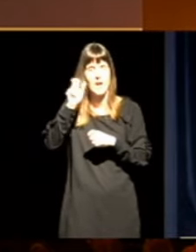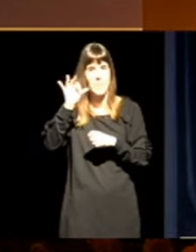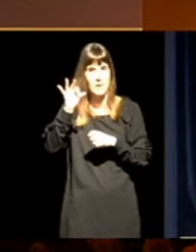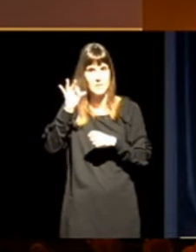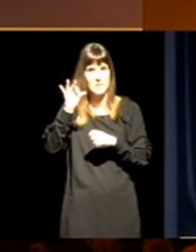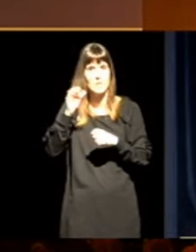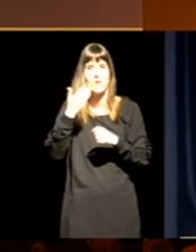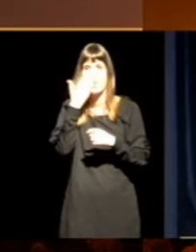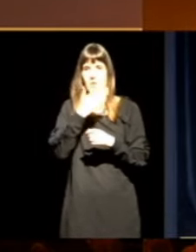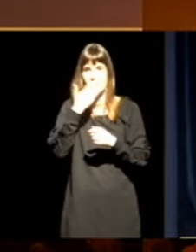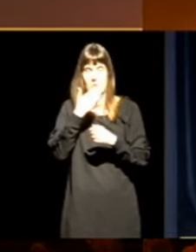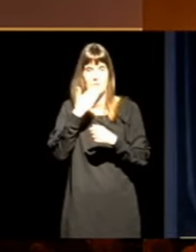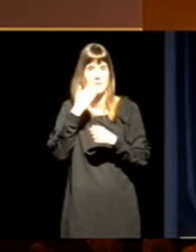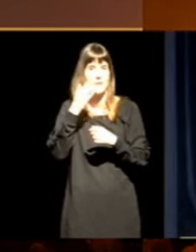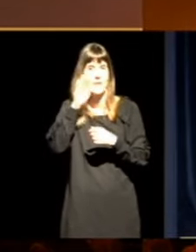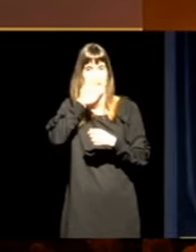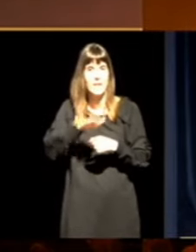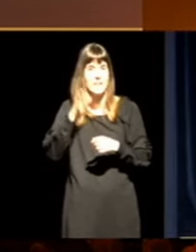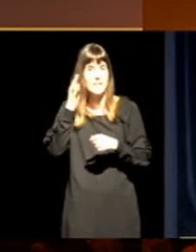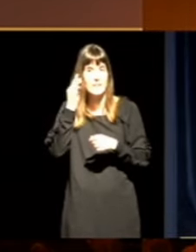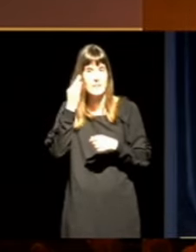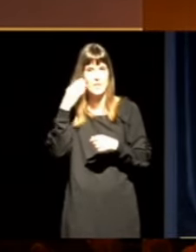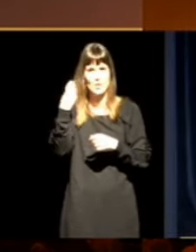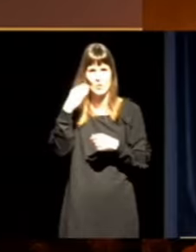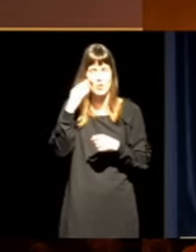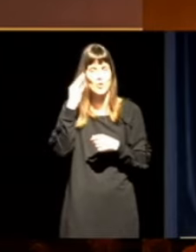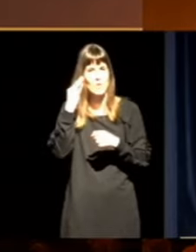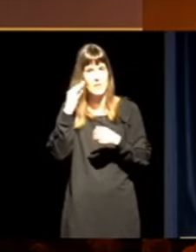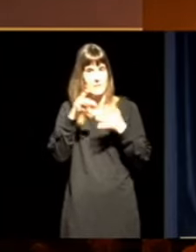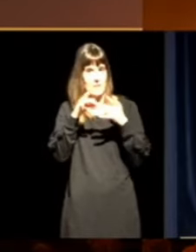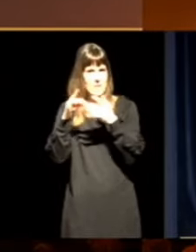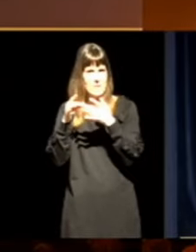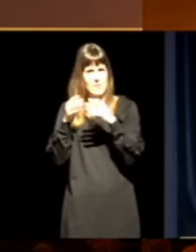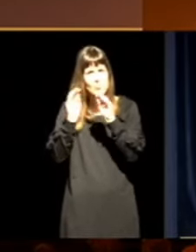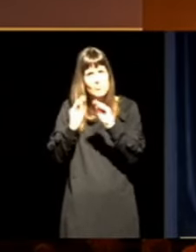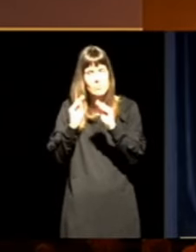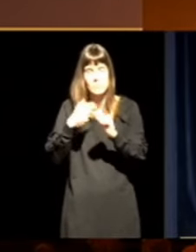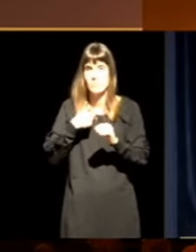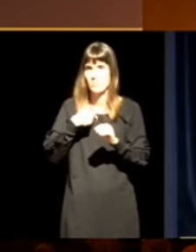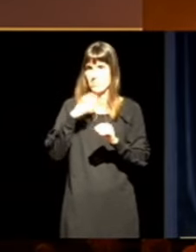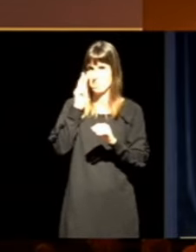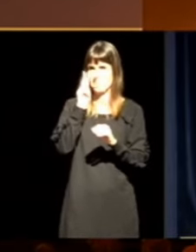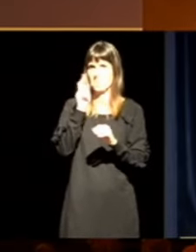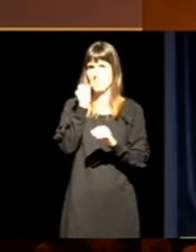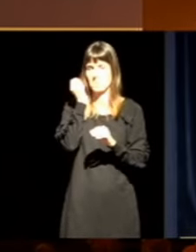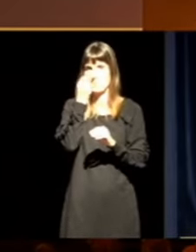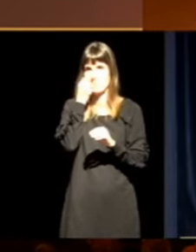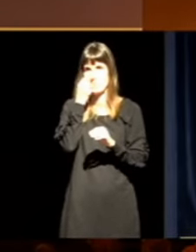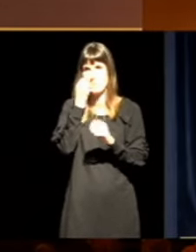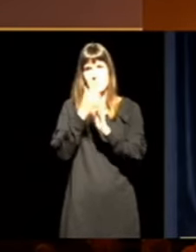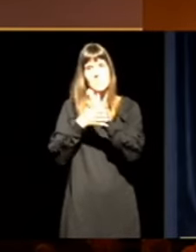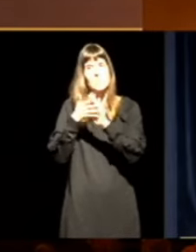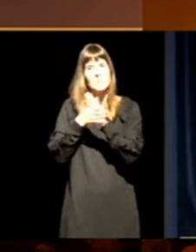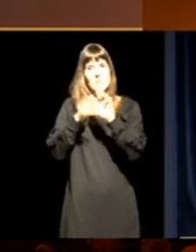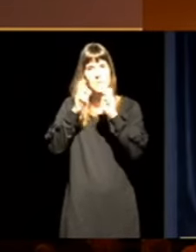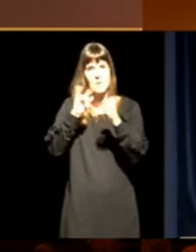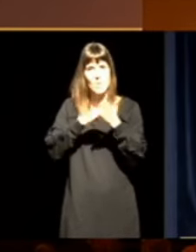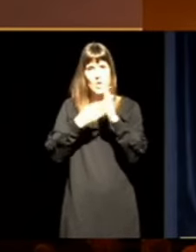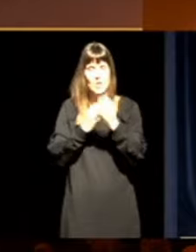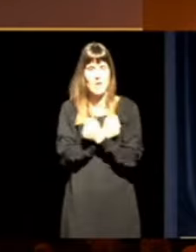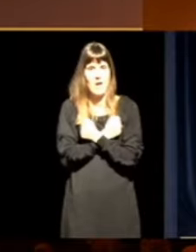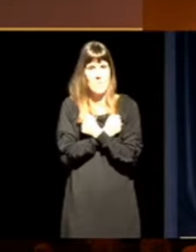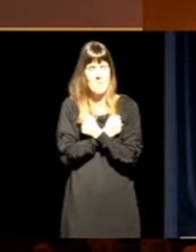niñas y jóvenes, que me enteré de que estaban hablando de los proyectos de amor, se supone